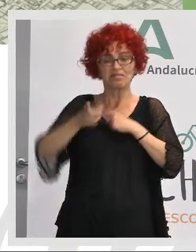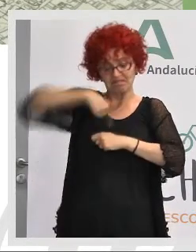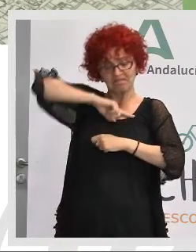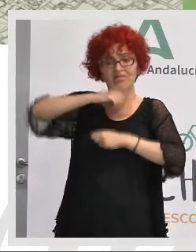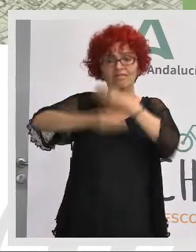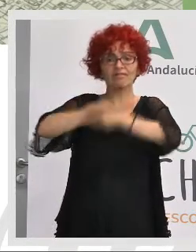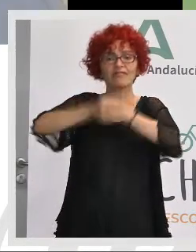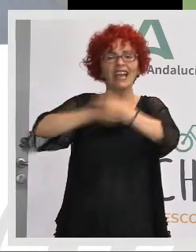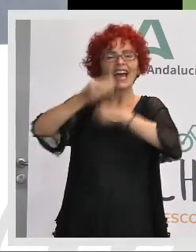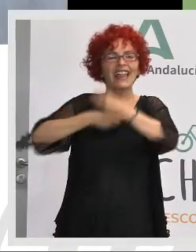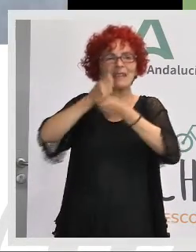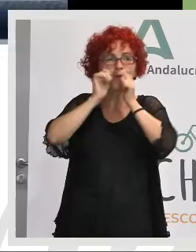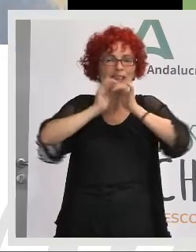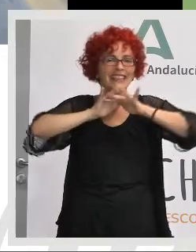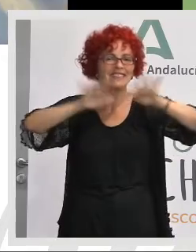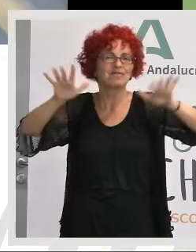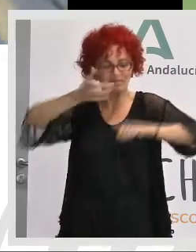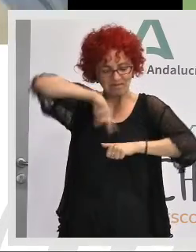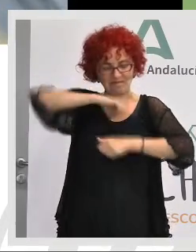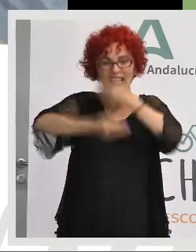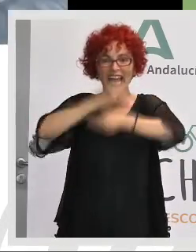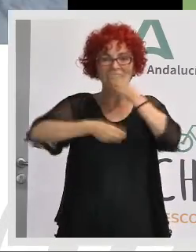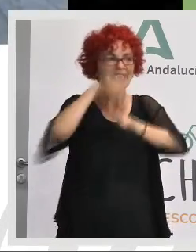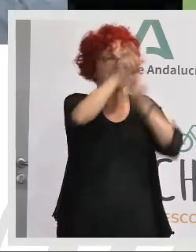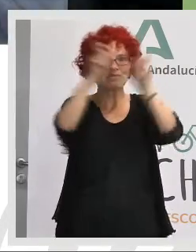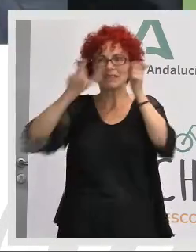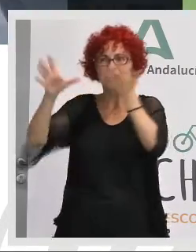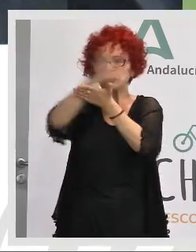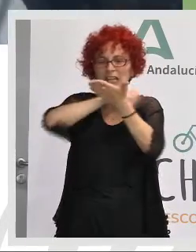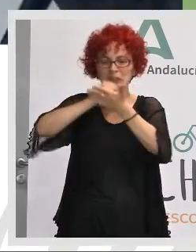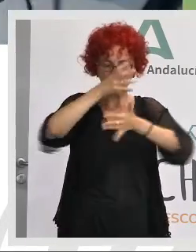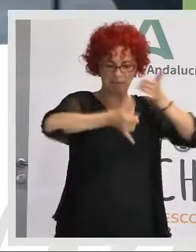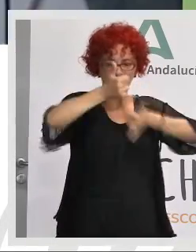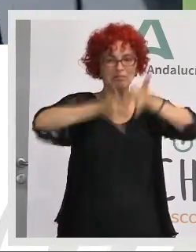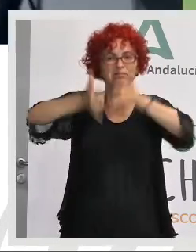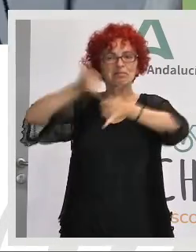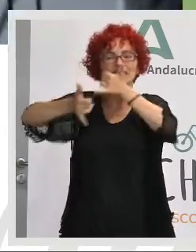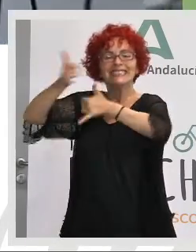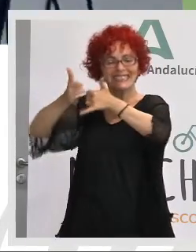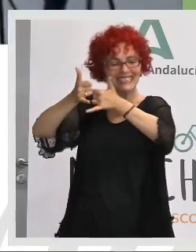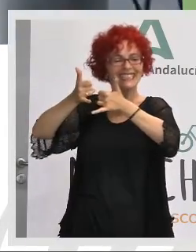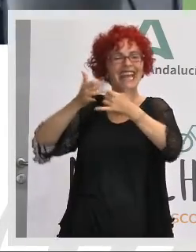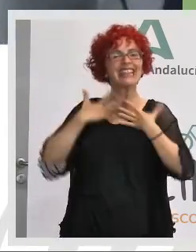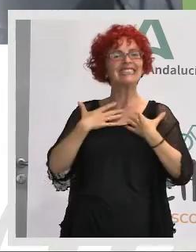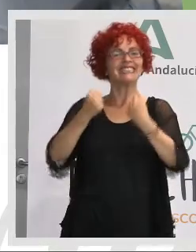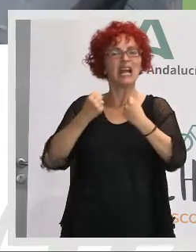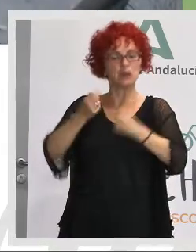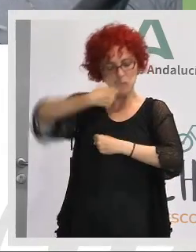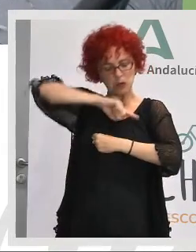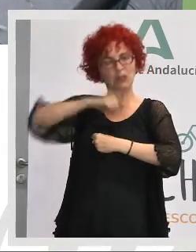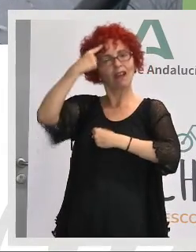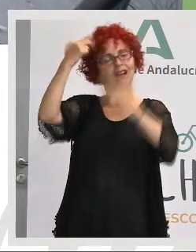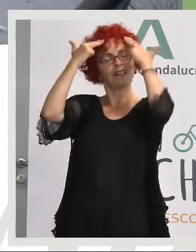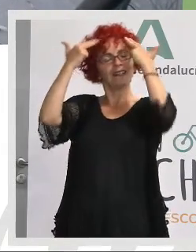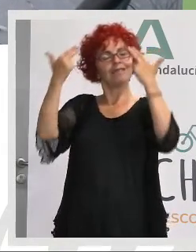Implicamos y contagiamos con nuestro bicibú escolar. Un saludable rato de disfrute en equipo para llegar con la mente fresca y activada a la